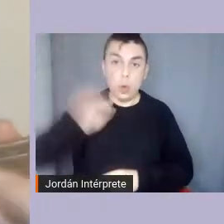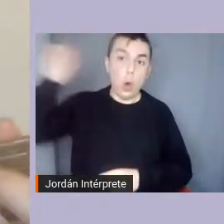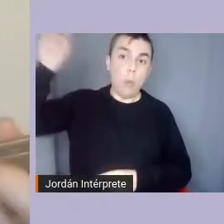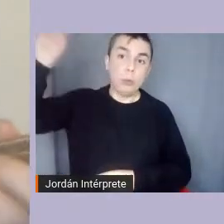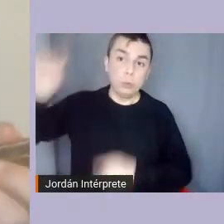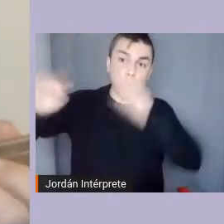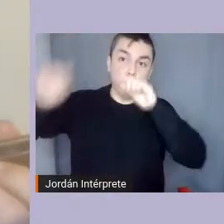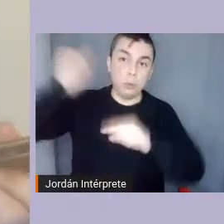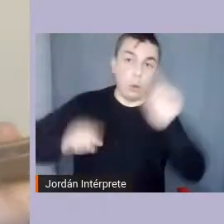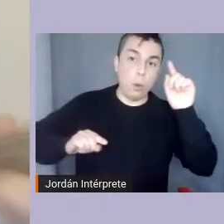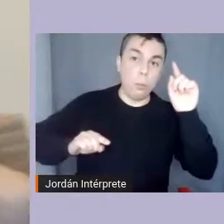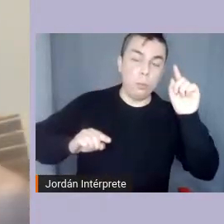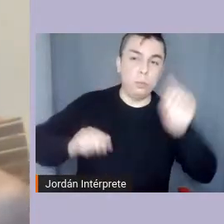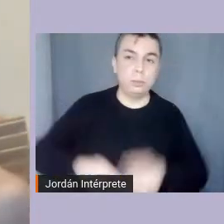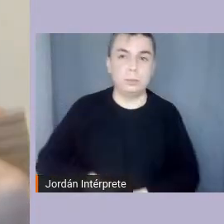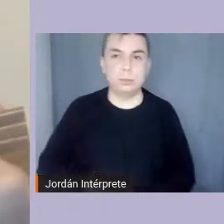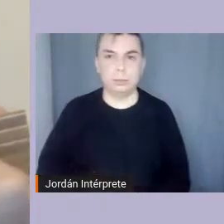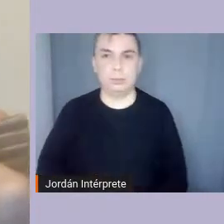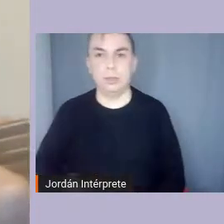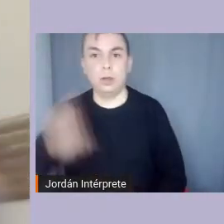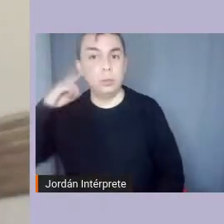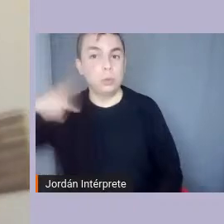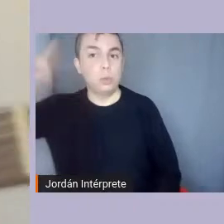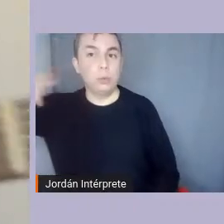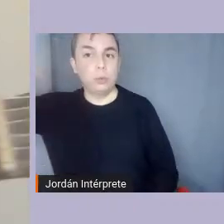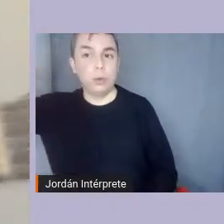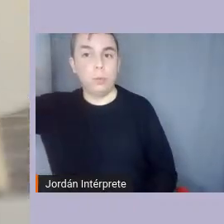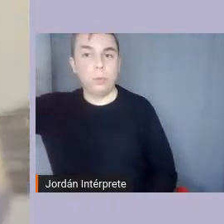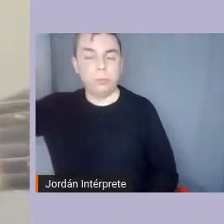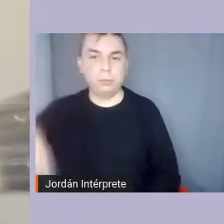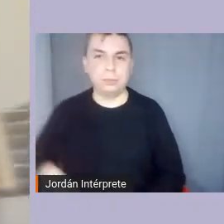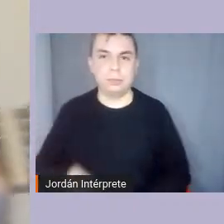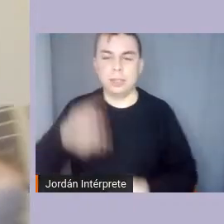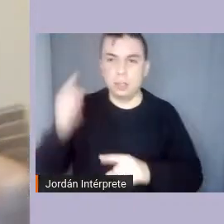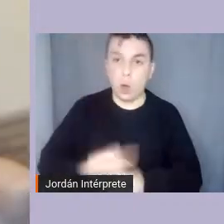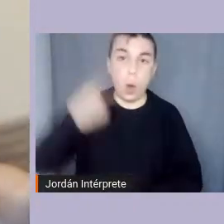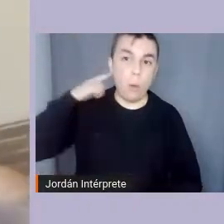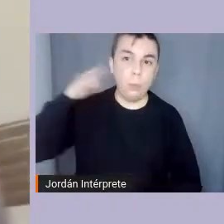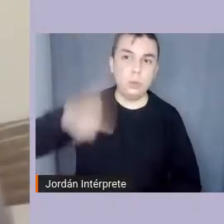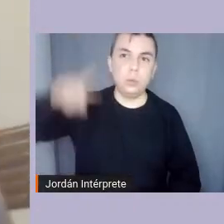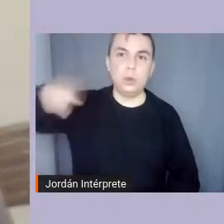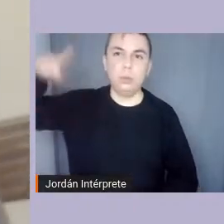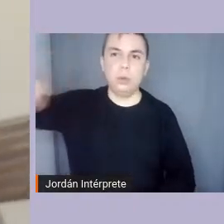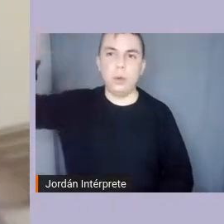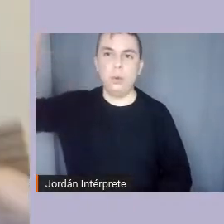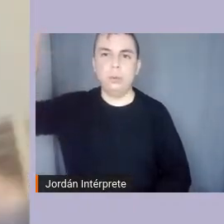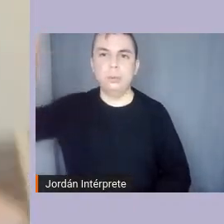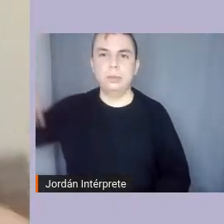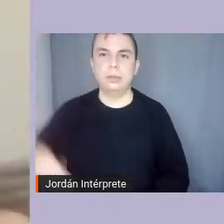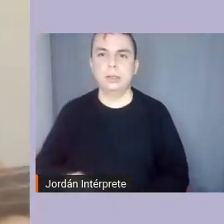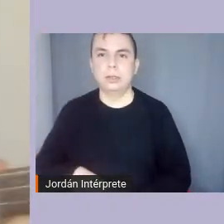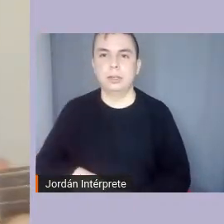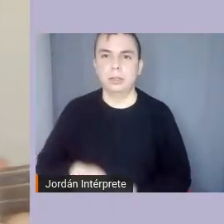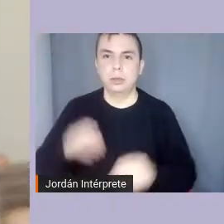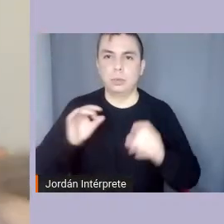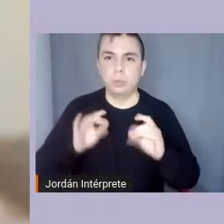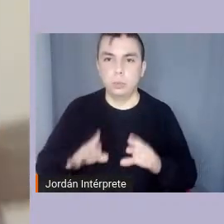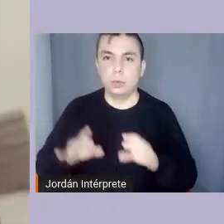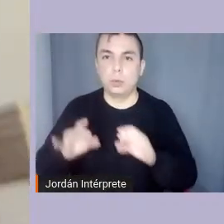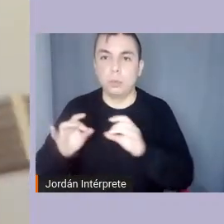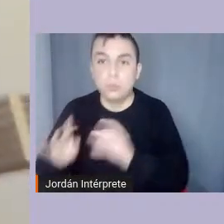dum, dum, dum, dum. Dum, dum, dum, dum. Otra vez. Dum, dum, dum, dum.